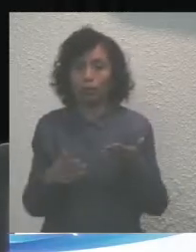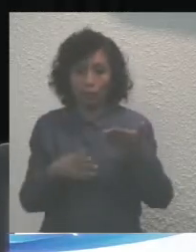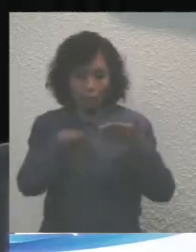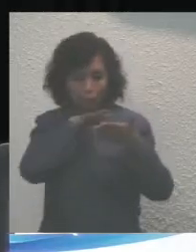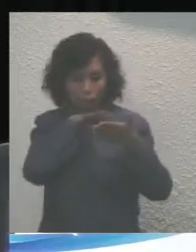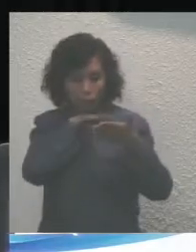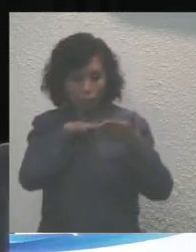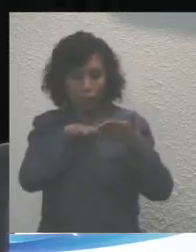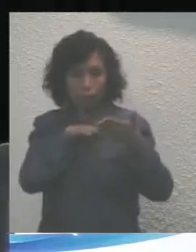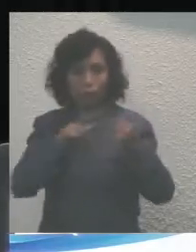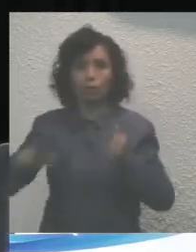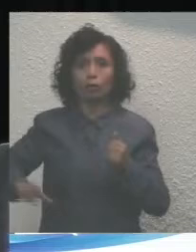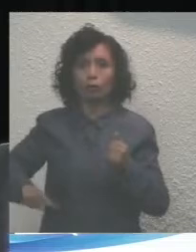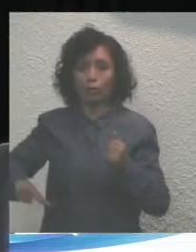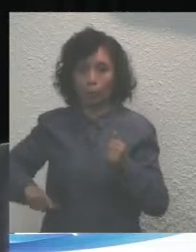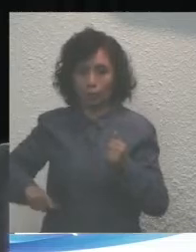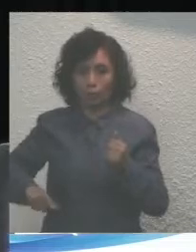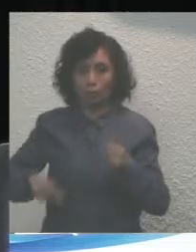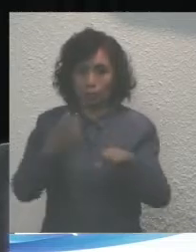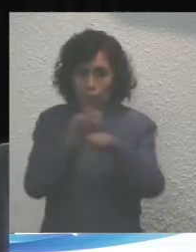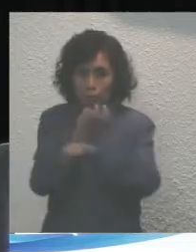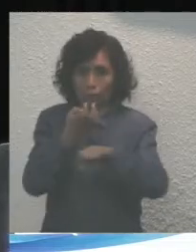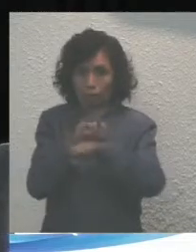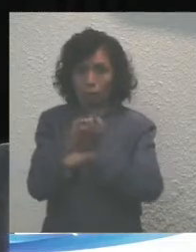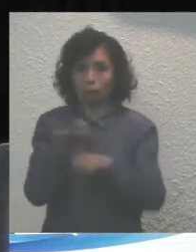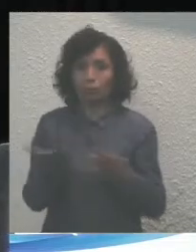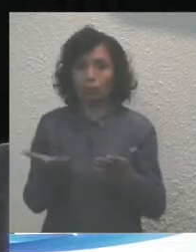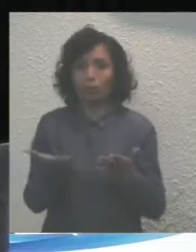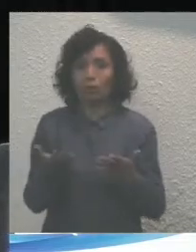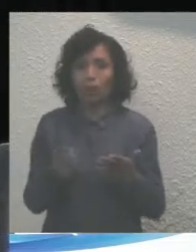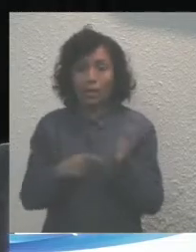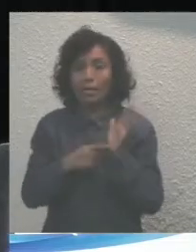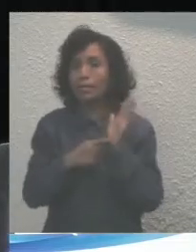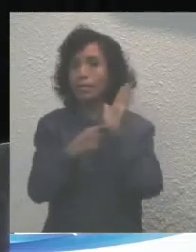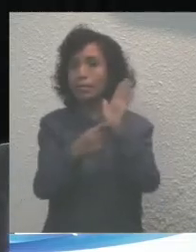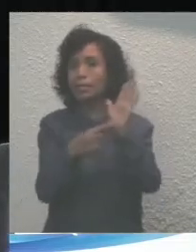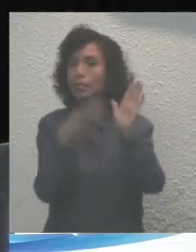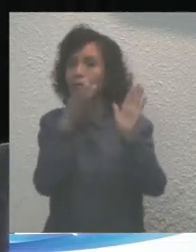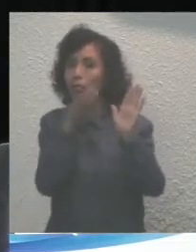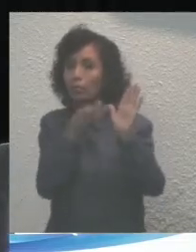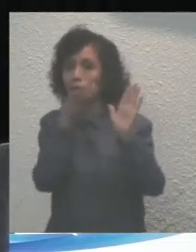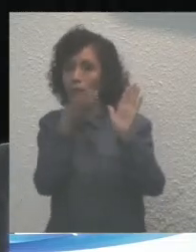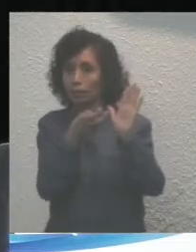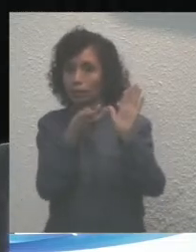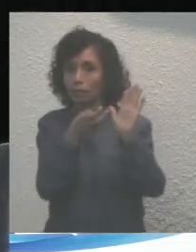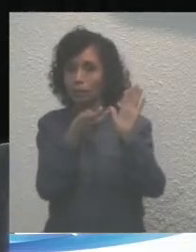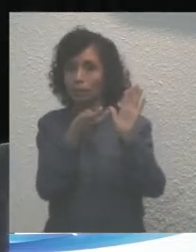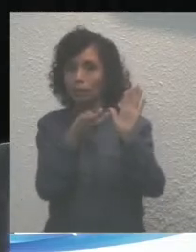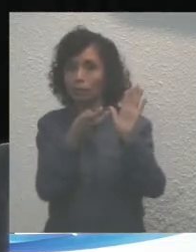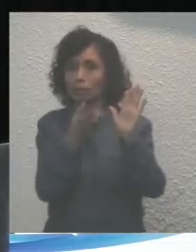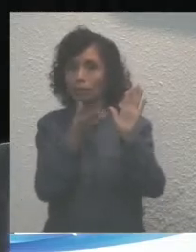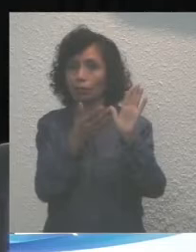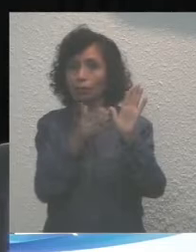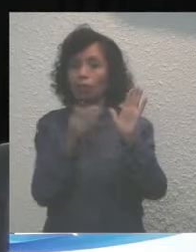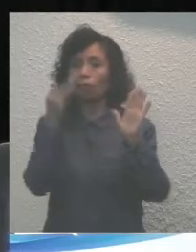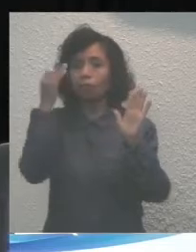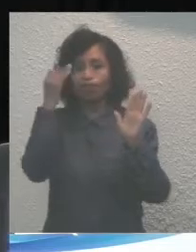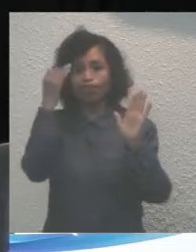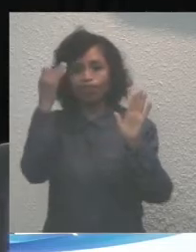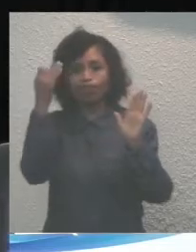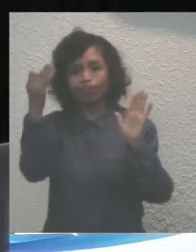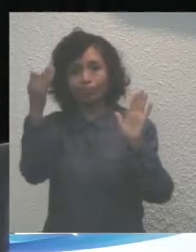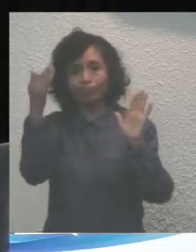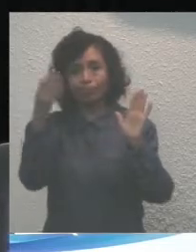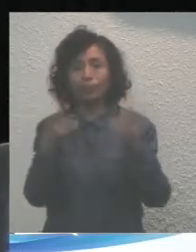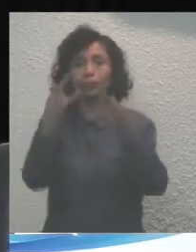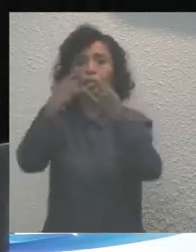la administración pública de la entidad refleja, sin lugar a dudas, un tramo inédito